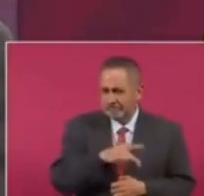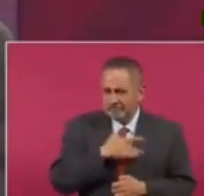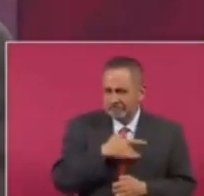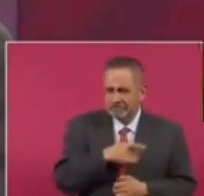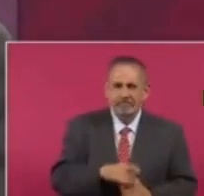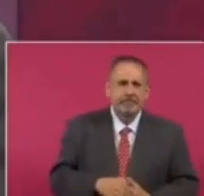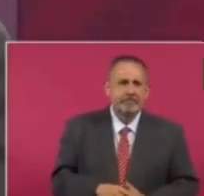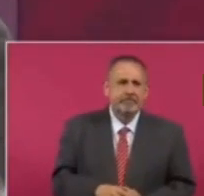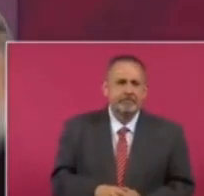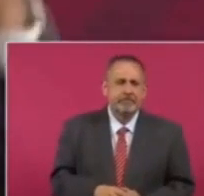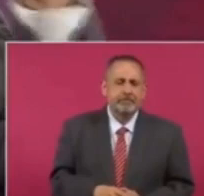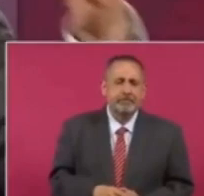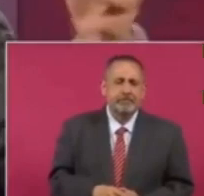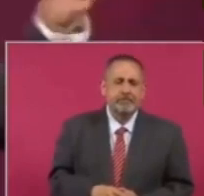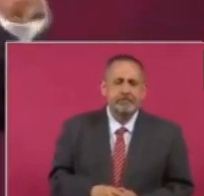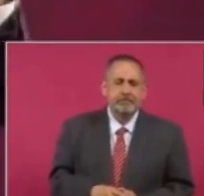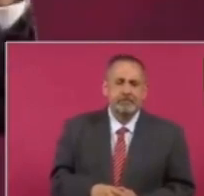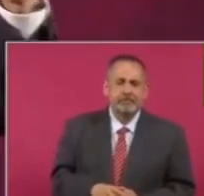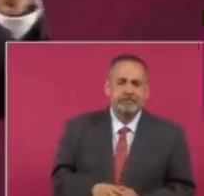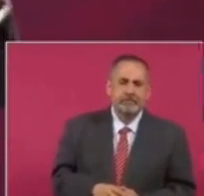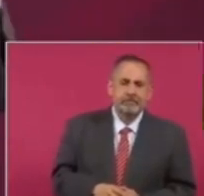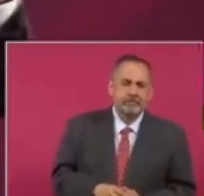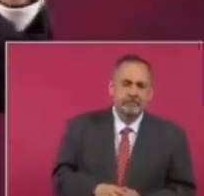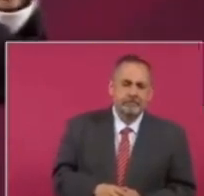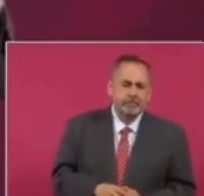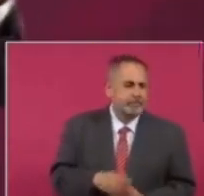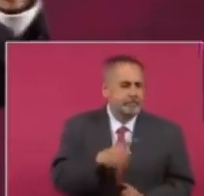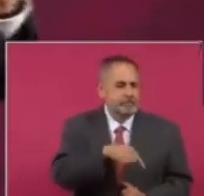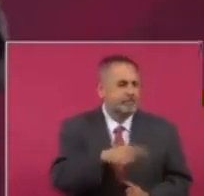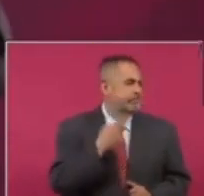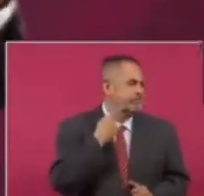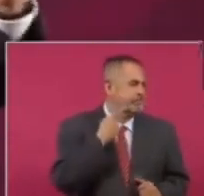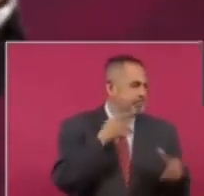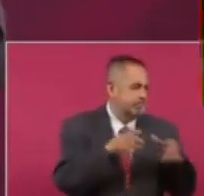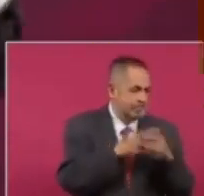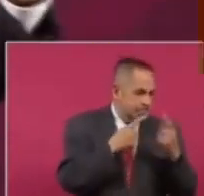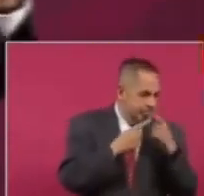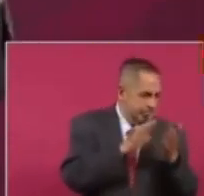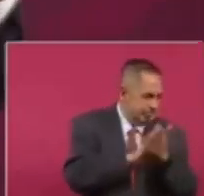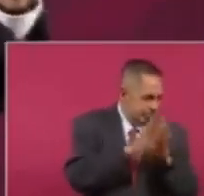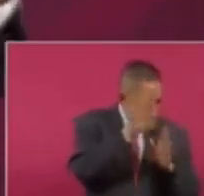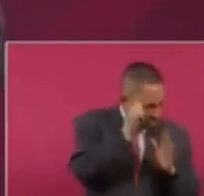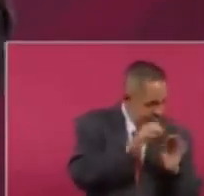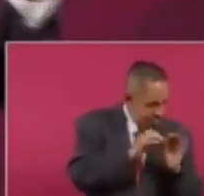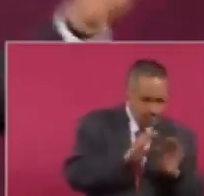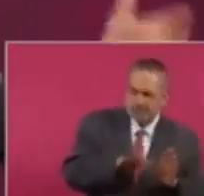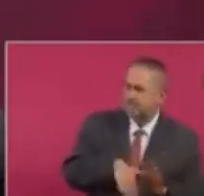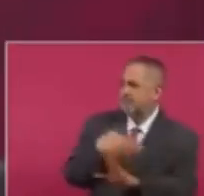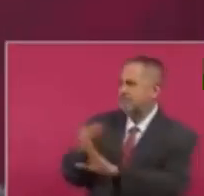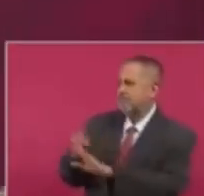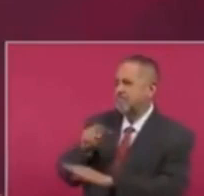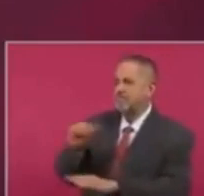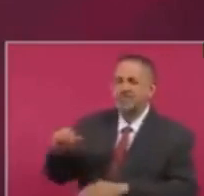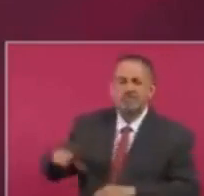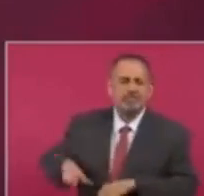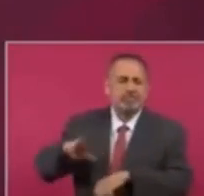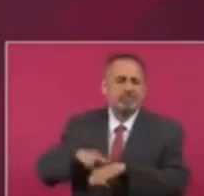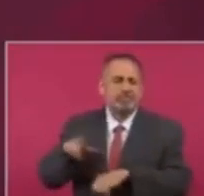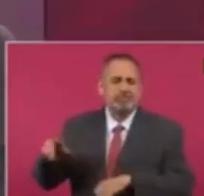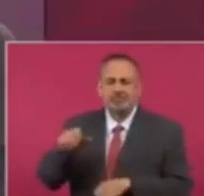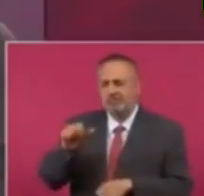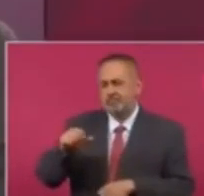el presidente Andrés Manuel López Obrador denunció que existe una lanzada política en contra del gobernador de Tamaulipas Américo